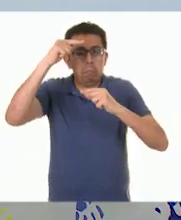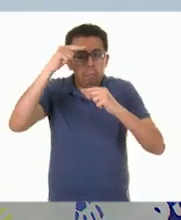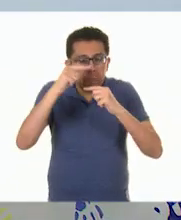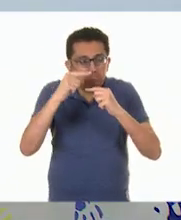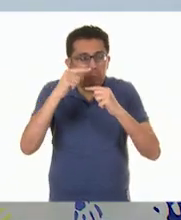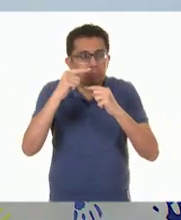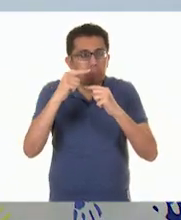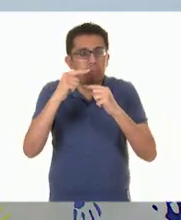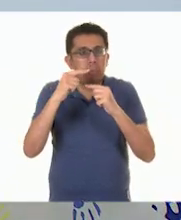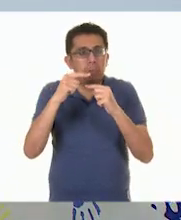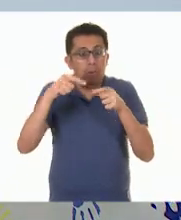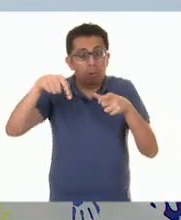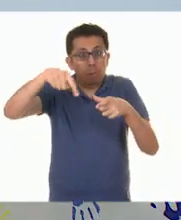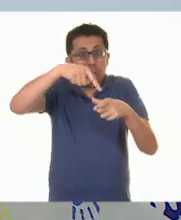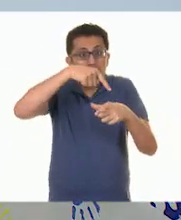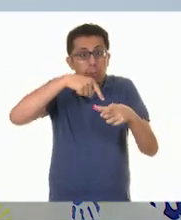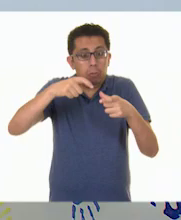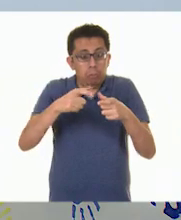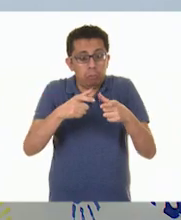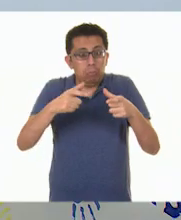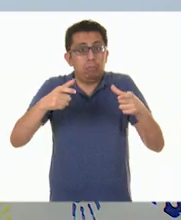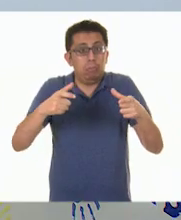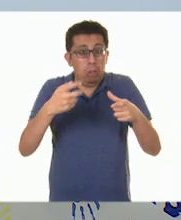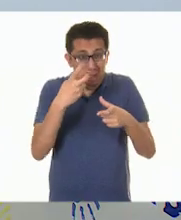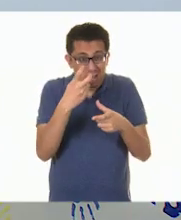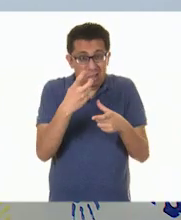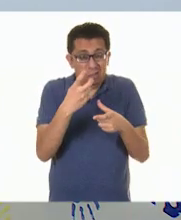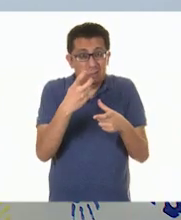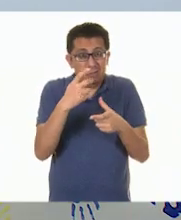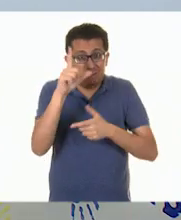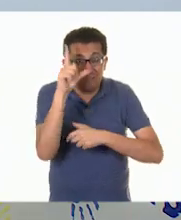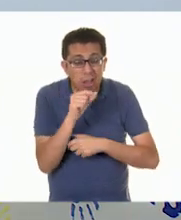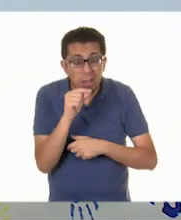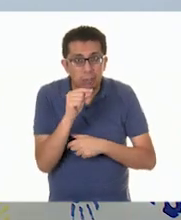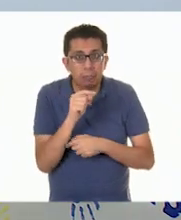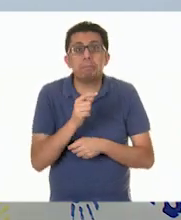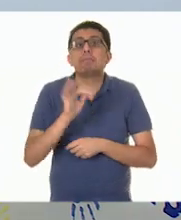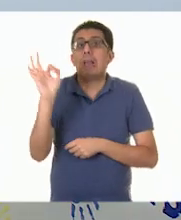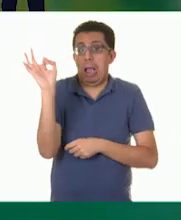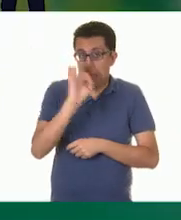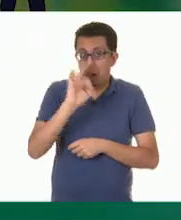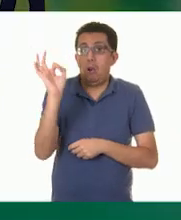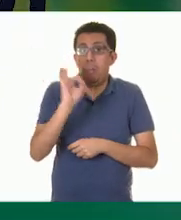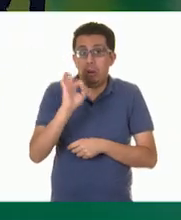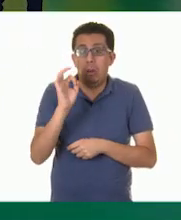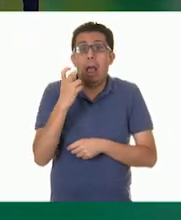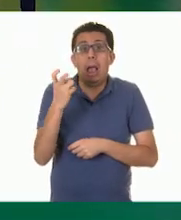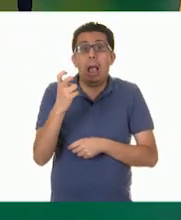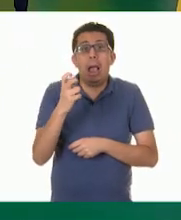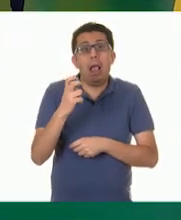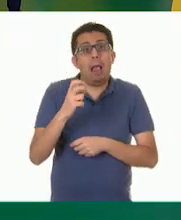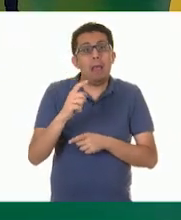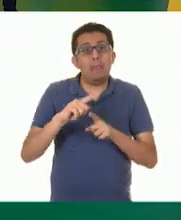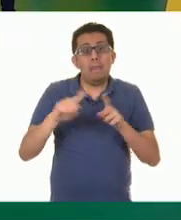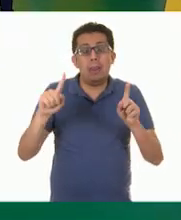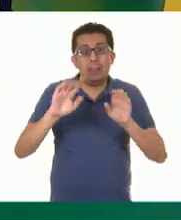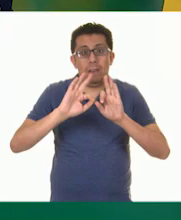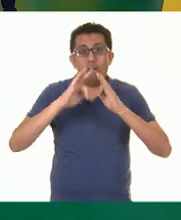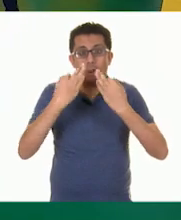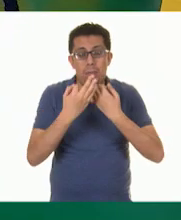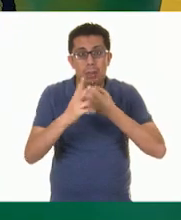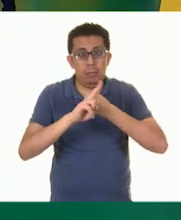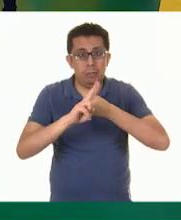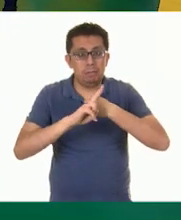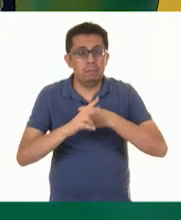Sí. muy abiertos. ¿Eso afecta? Posiblemente la forma. ¿Quieres ver. ver? Estos vasos son muy diferentes. Sí, vamos a probar con los otros